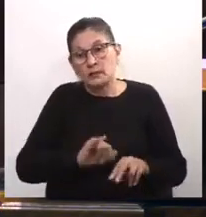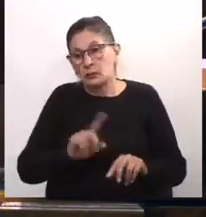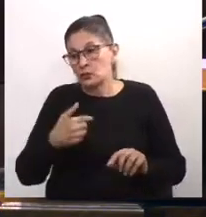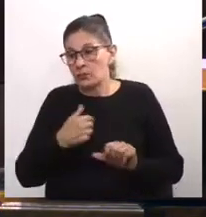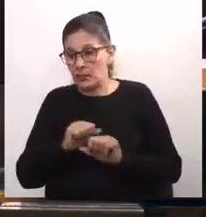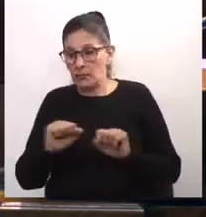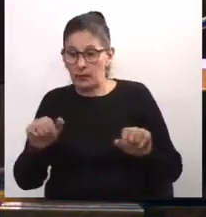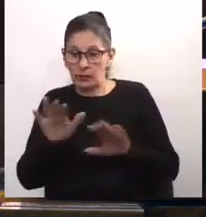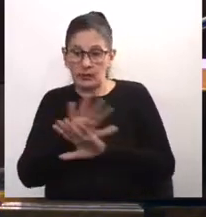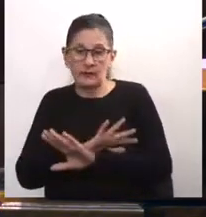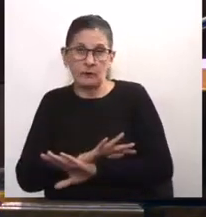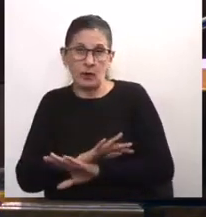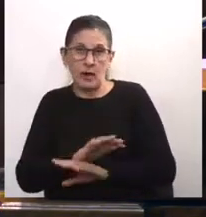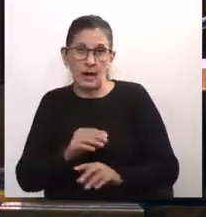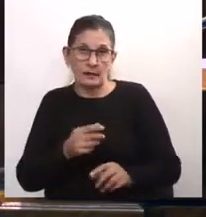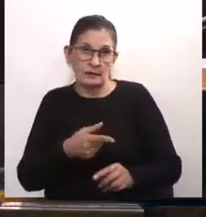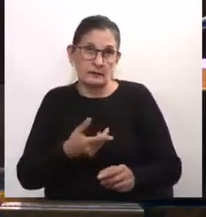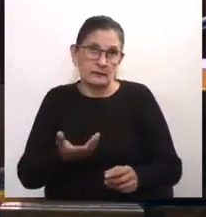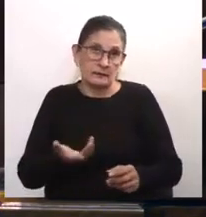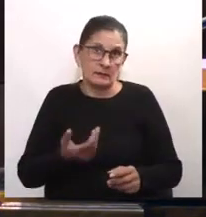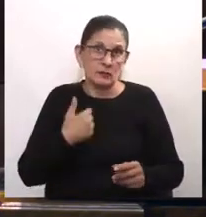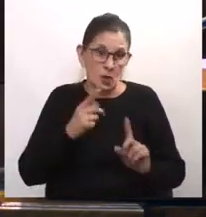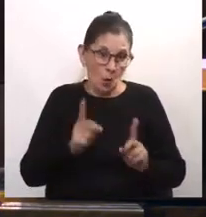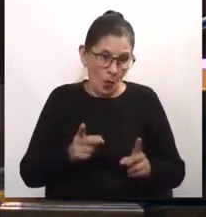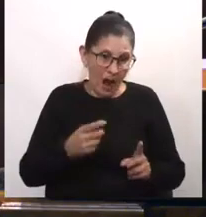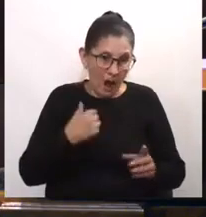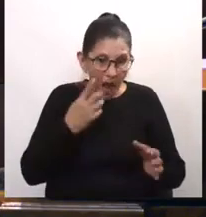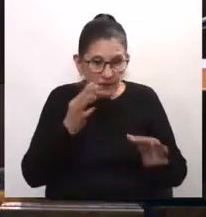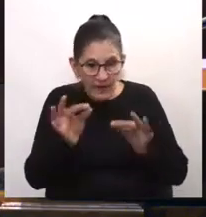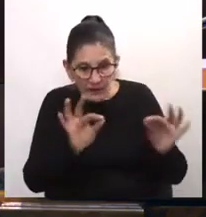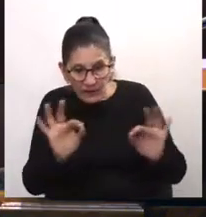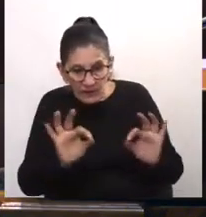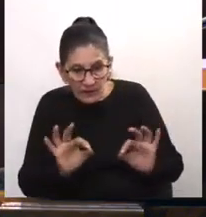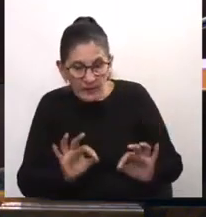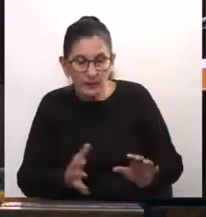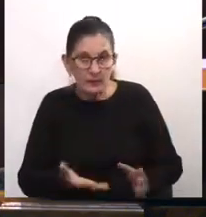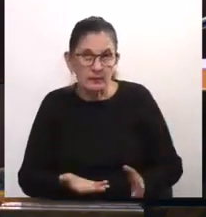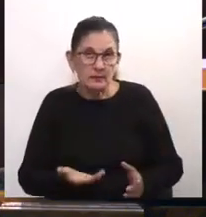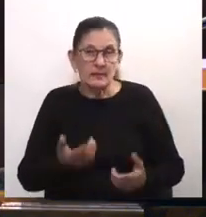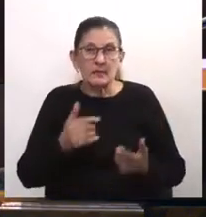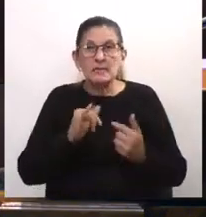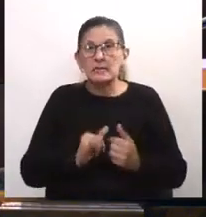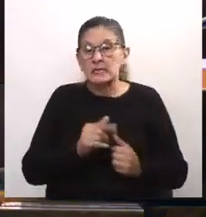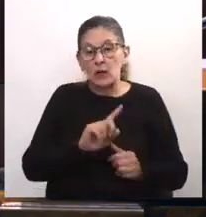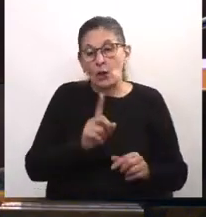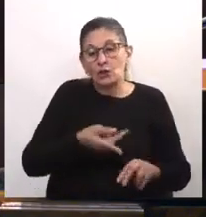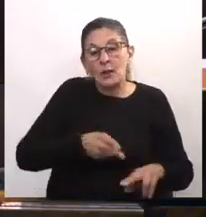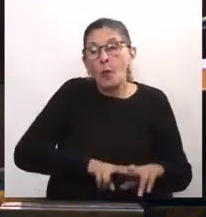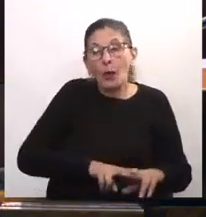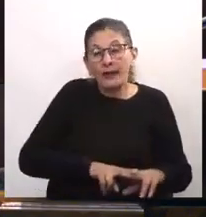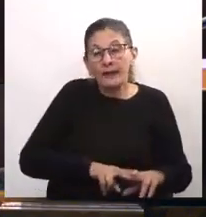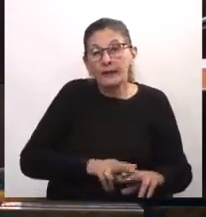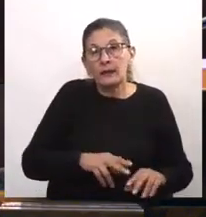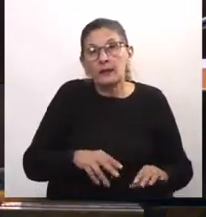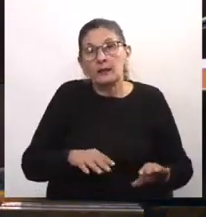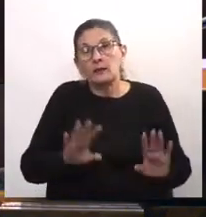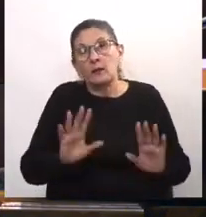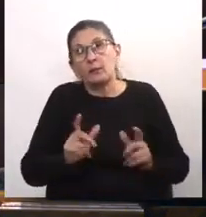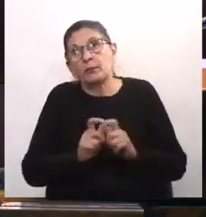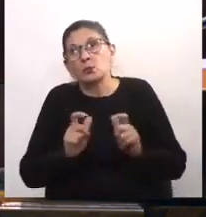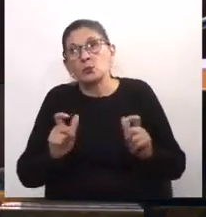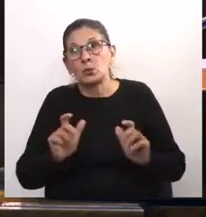el diagnóstico de la muerte y auxiliarlo igual. Y si no se iba a morir, bueno,